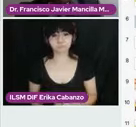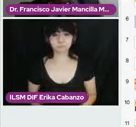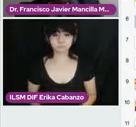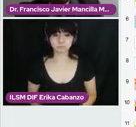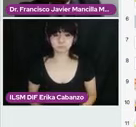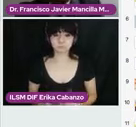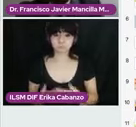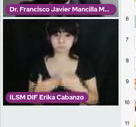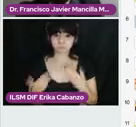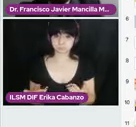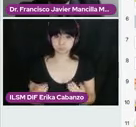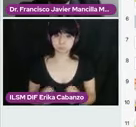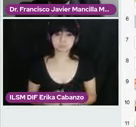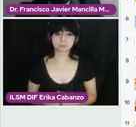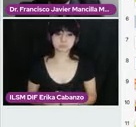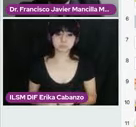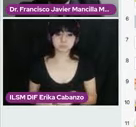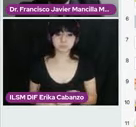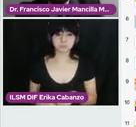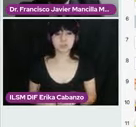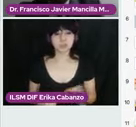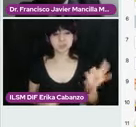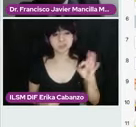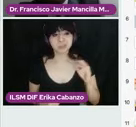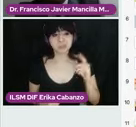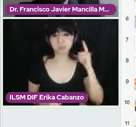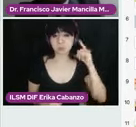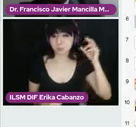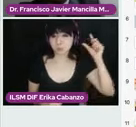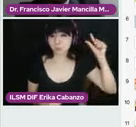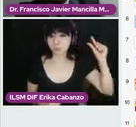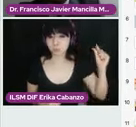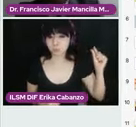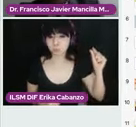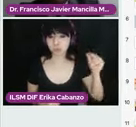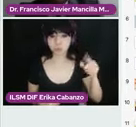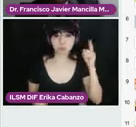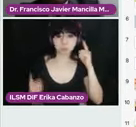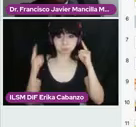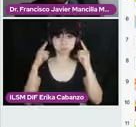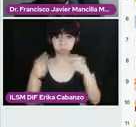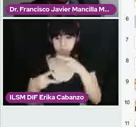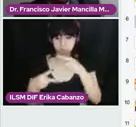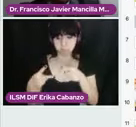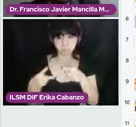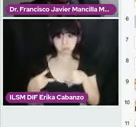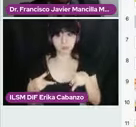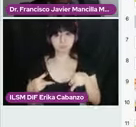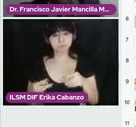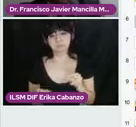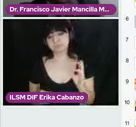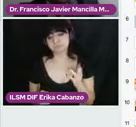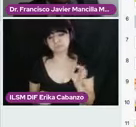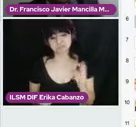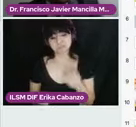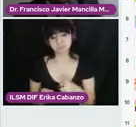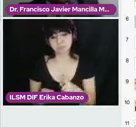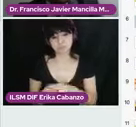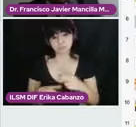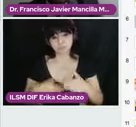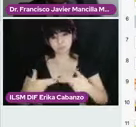son de los dos oídos, pueden ser más un problema degenerativo, ¿sí? No dejan de preocuparnos, pero nos preocupa más aquel que es de un solo lado,